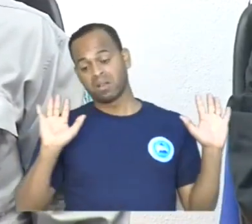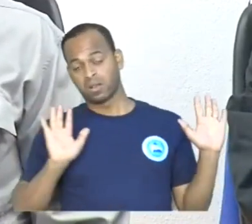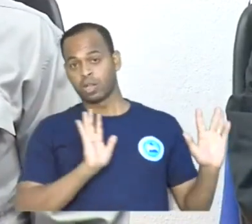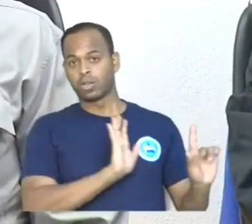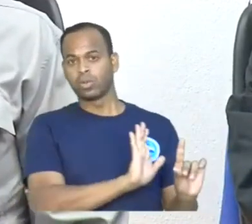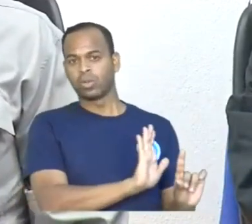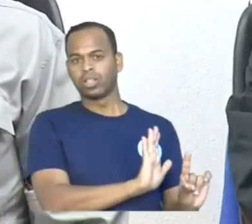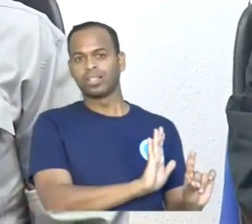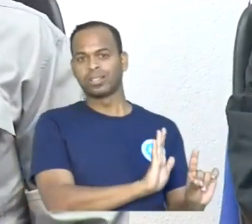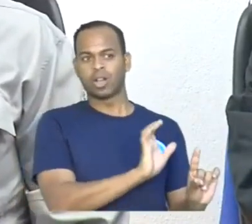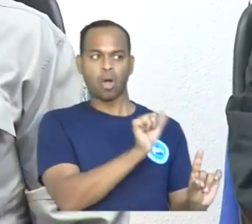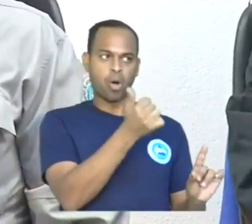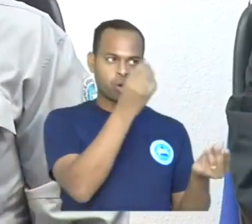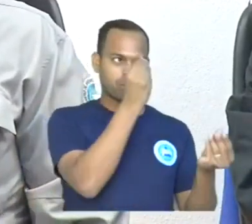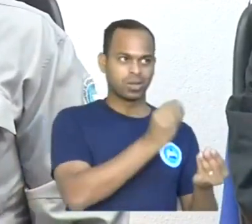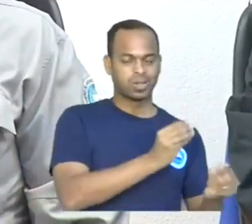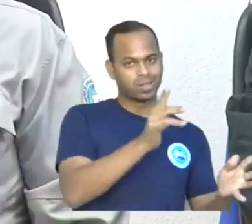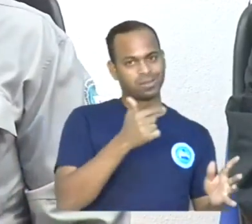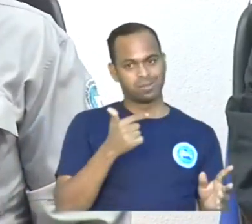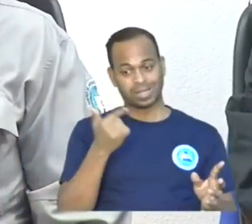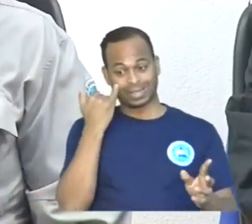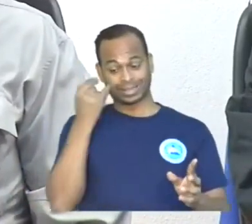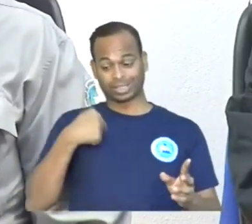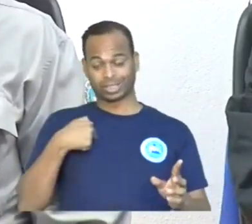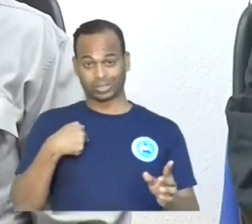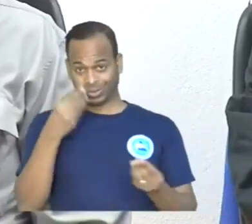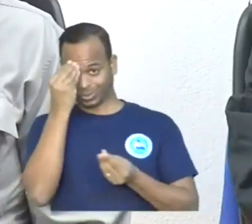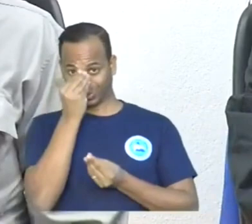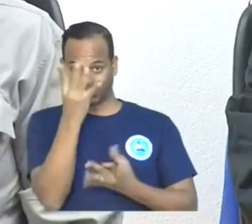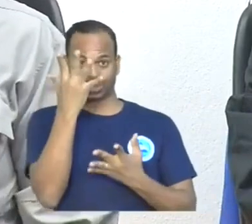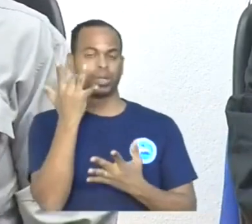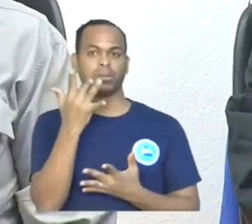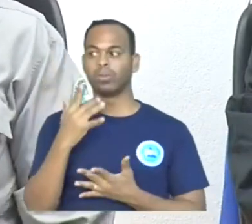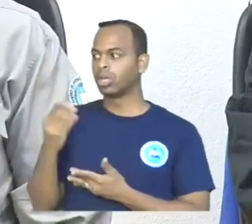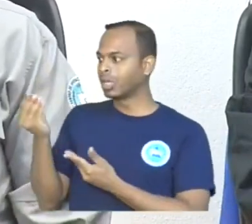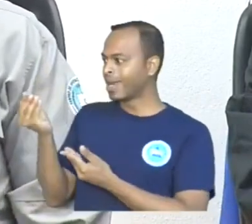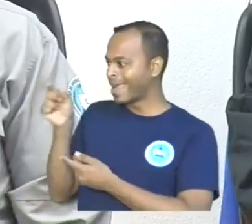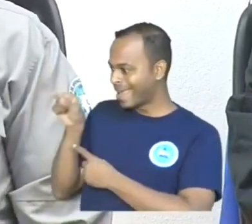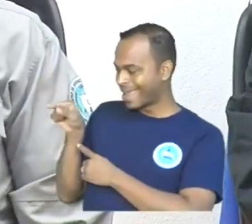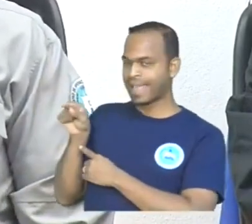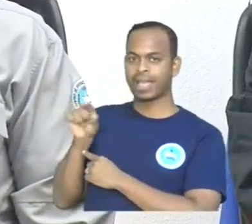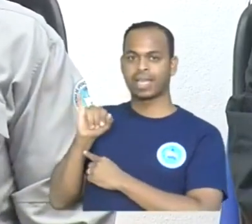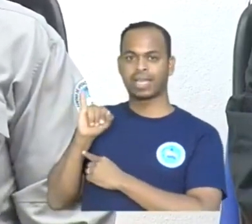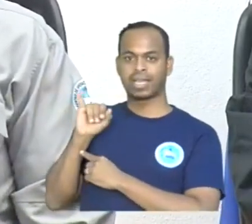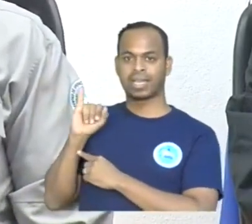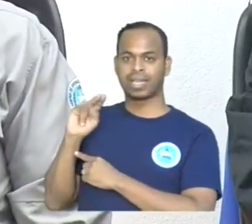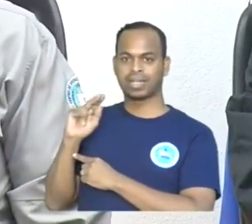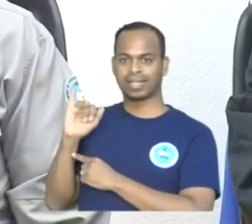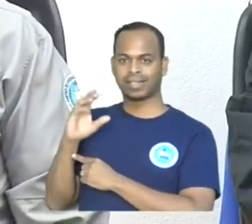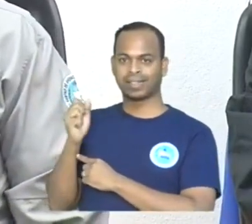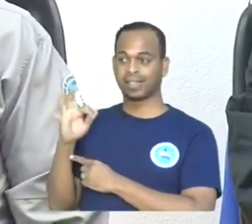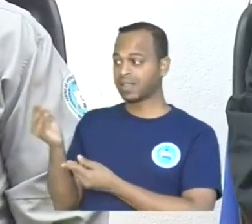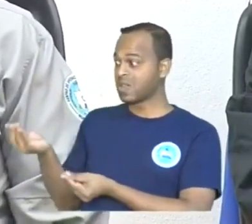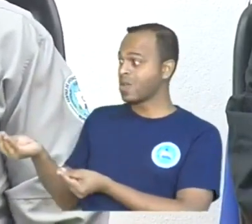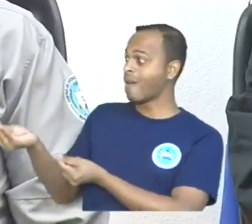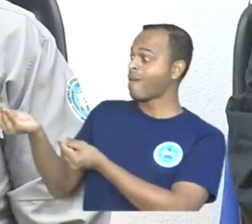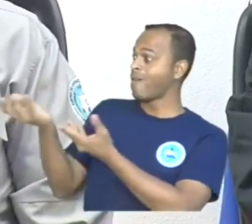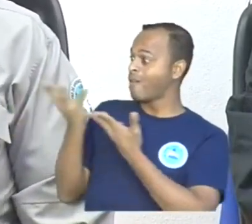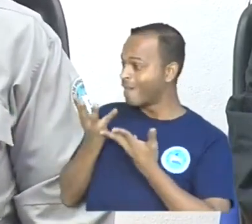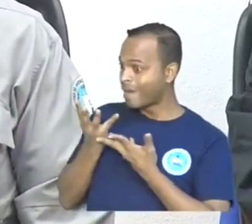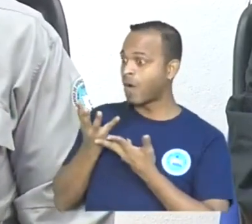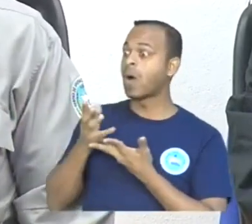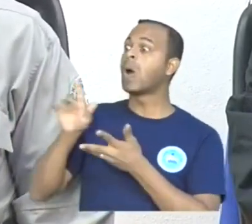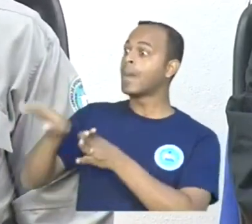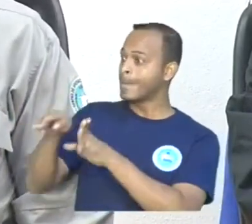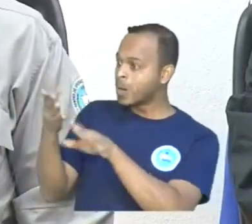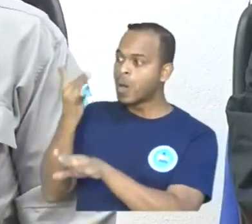cualquier otro tipo de información. Si lo dice Méndez es porque el INACI me certificó de que esa persona le cayó una pared encima o porque